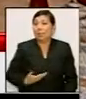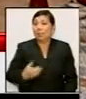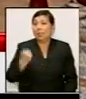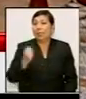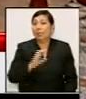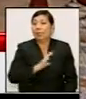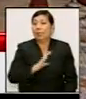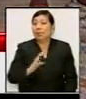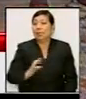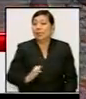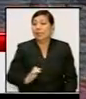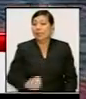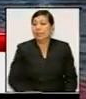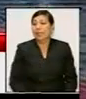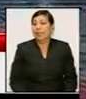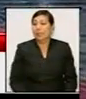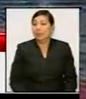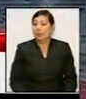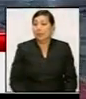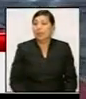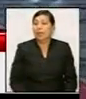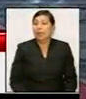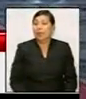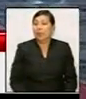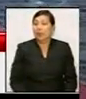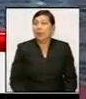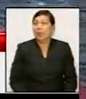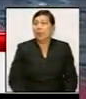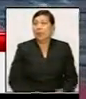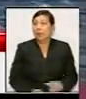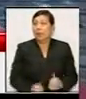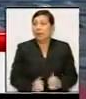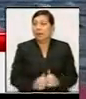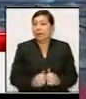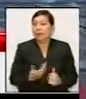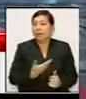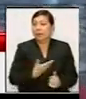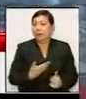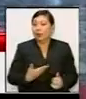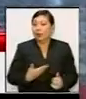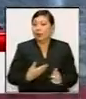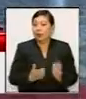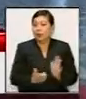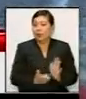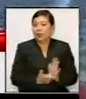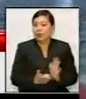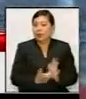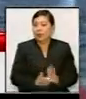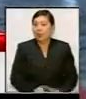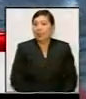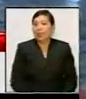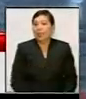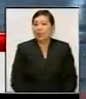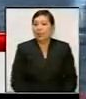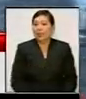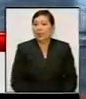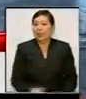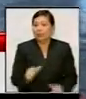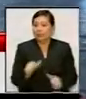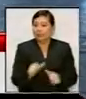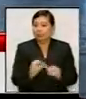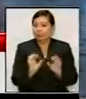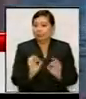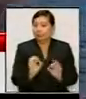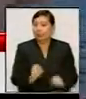del Estado, don Daniel Salaverry Villa, en la puerta precisamente del Palacio Legislativo. Hay que recordar un poco